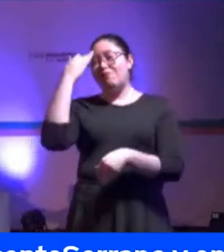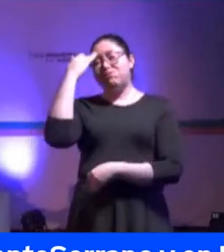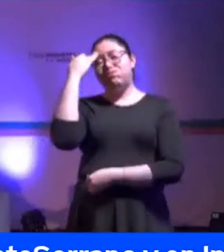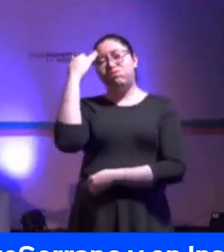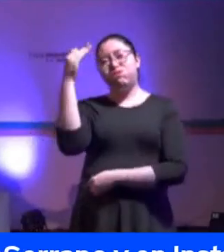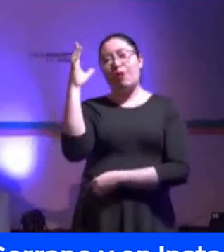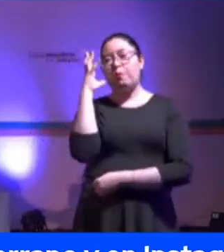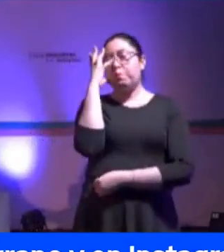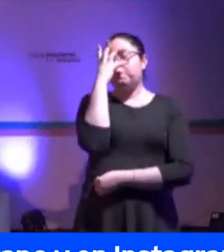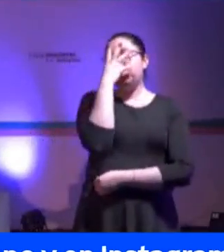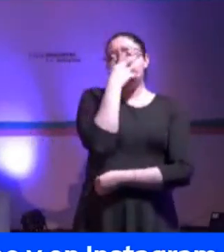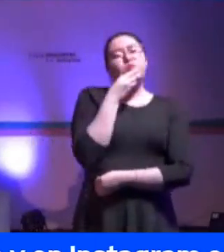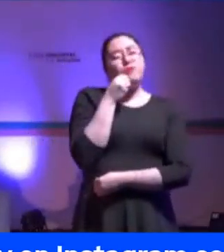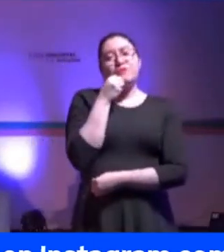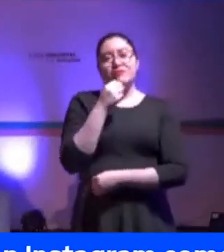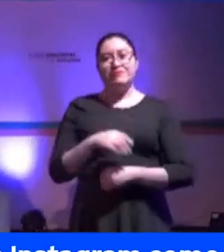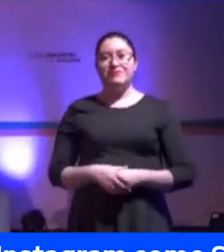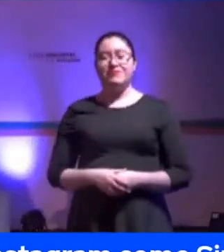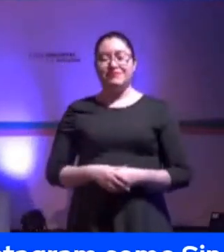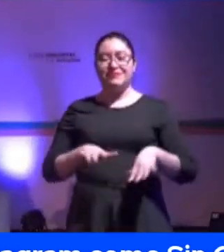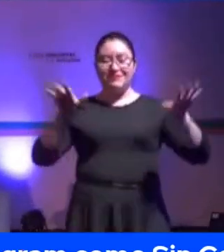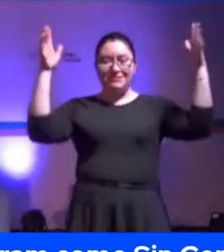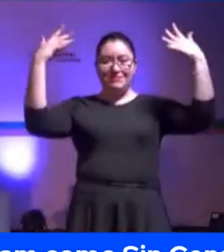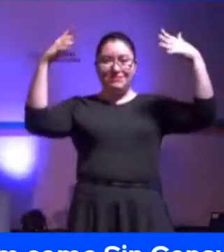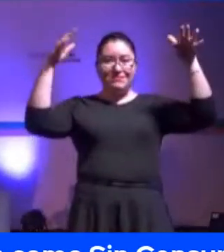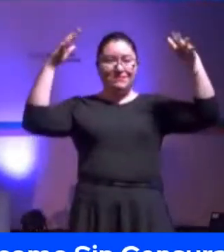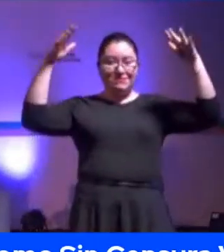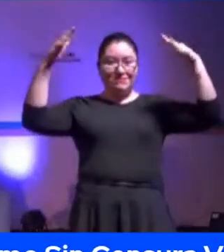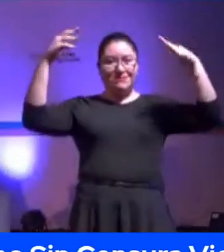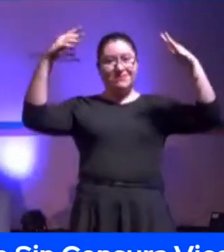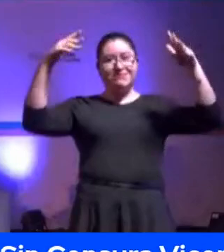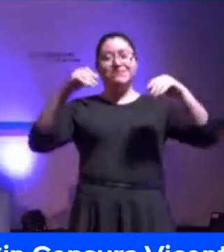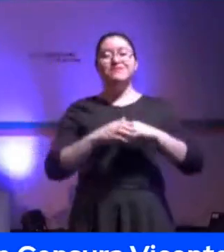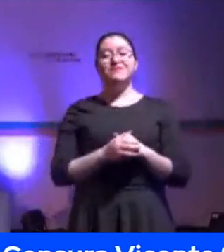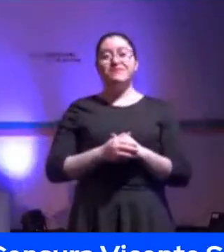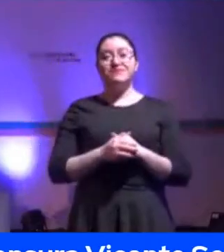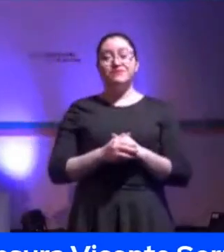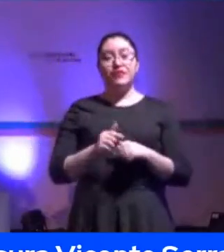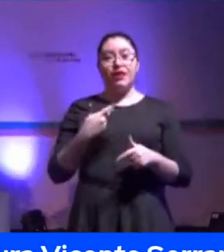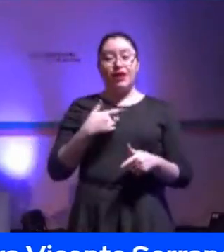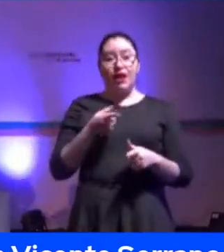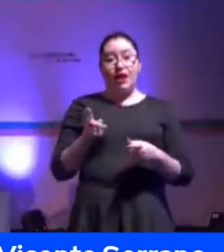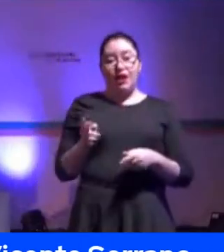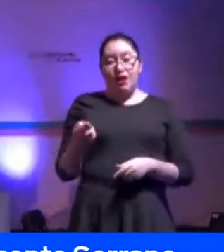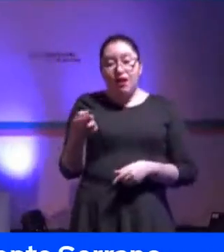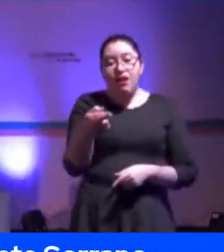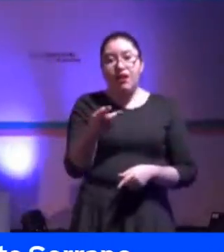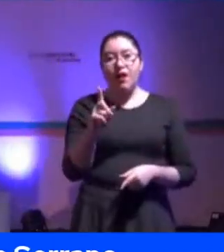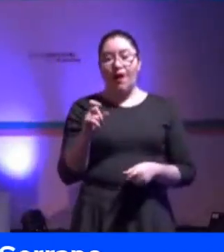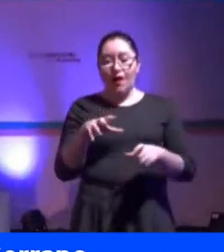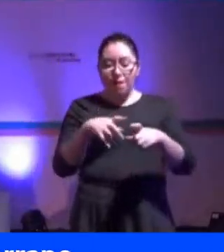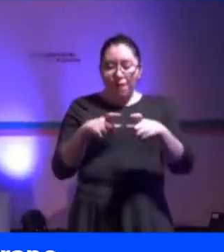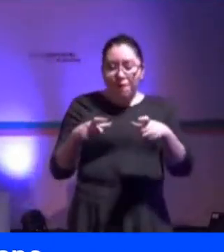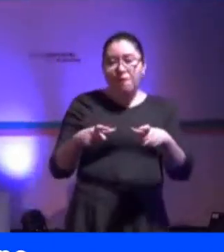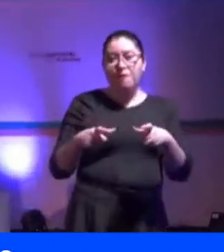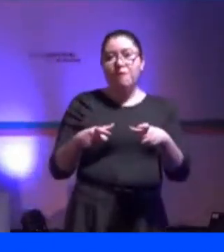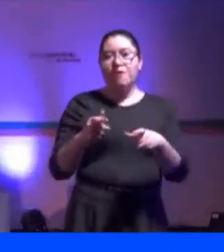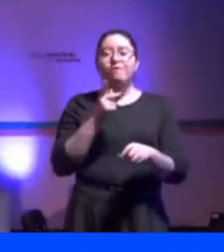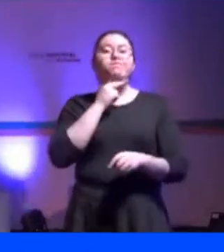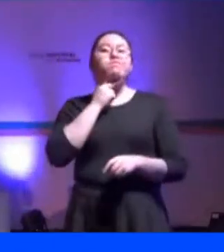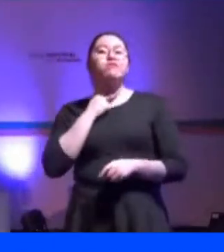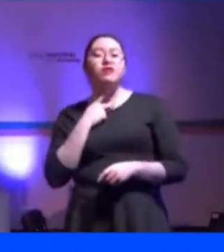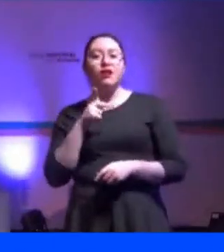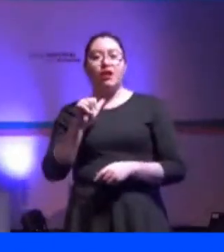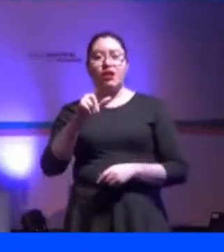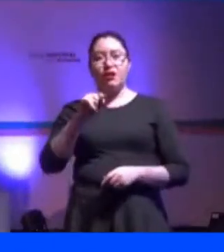Está buena esa. Está buena, la vamos a piratear. Lagos, lagunas, ríos, petróleo,